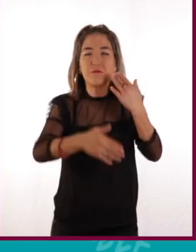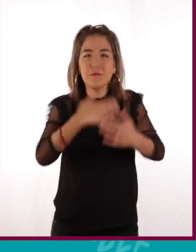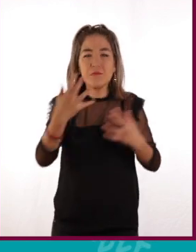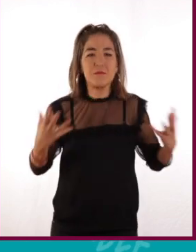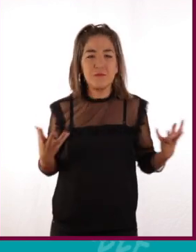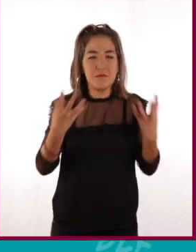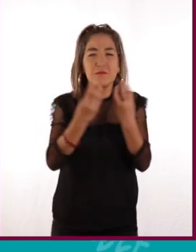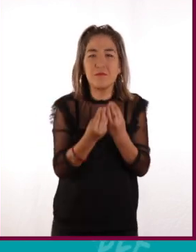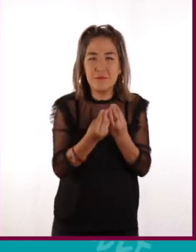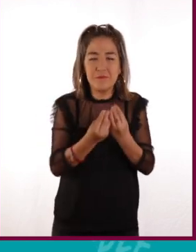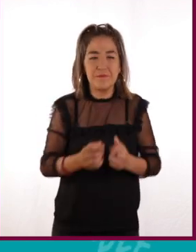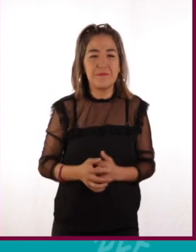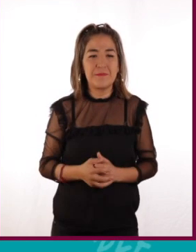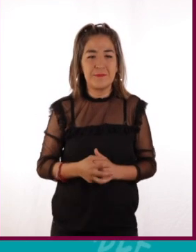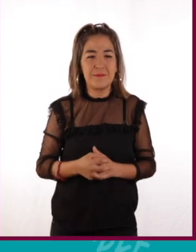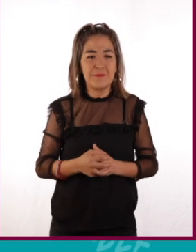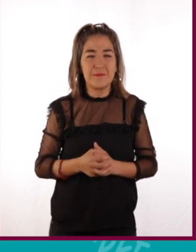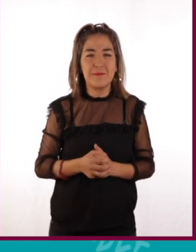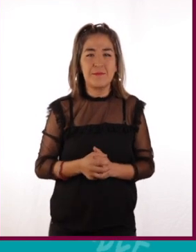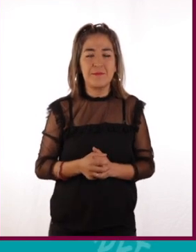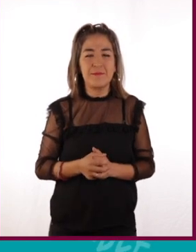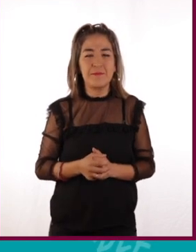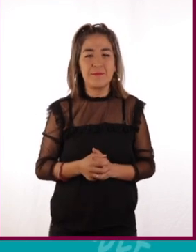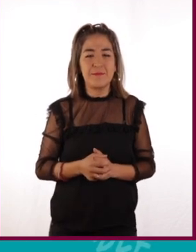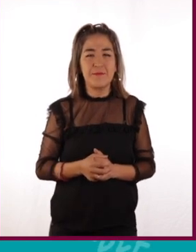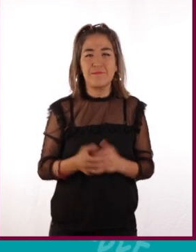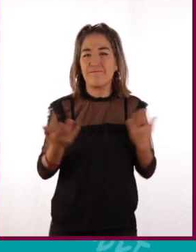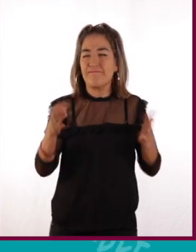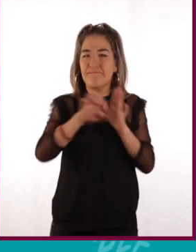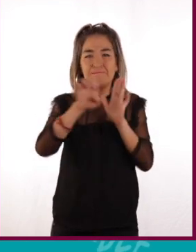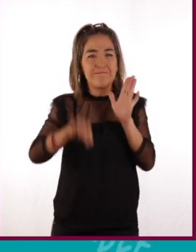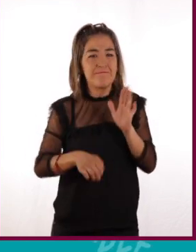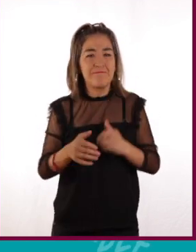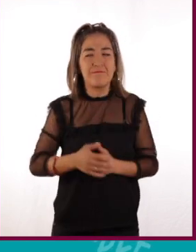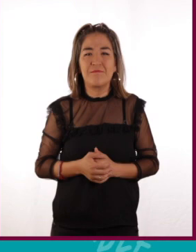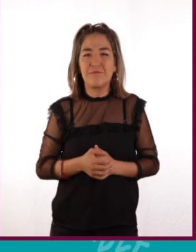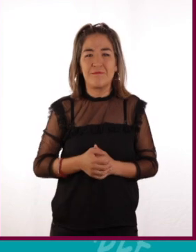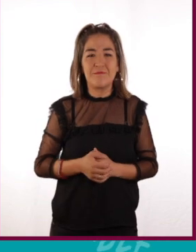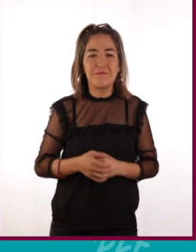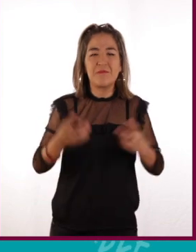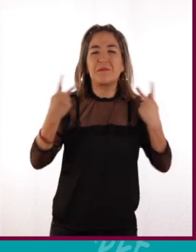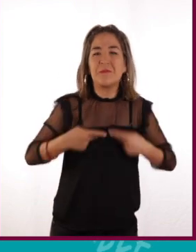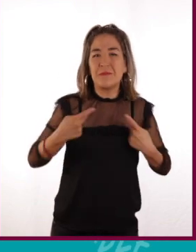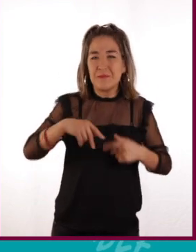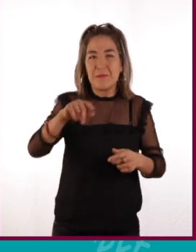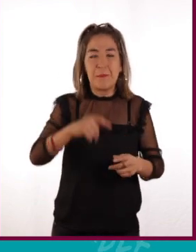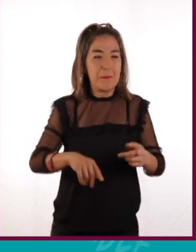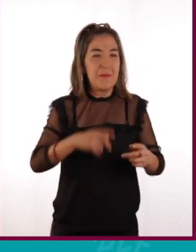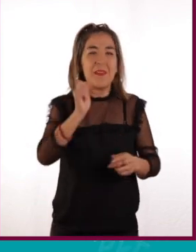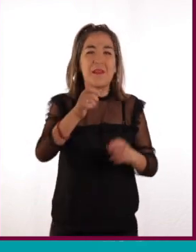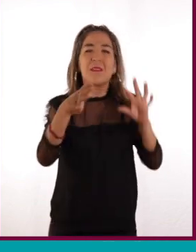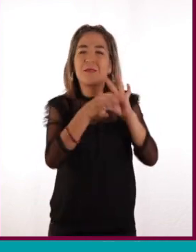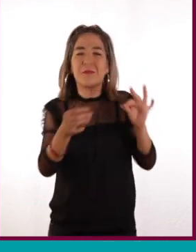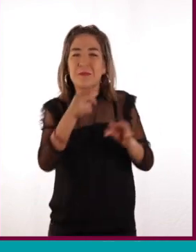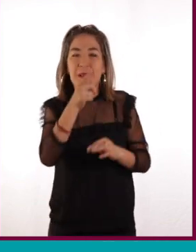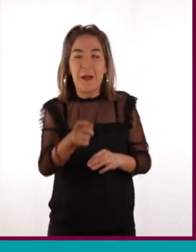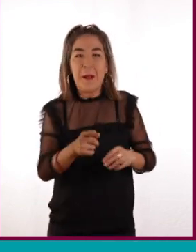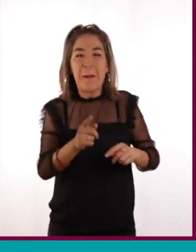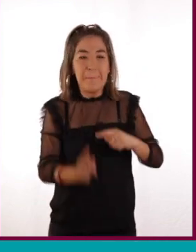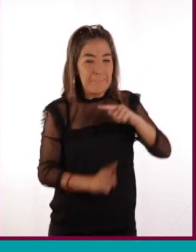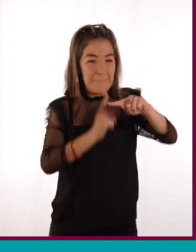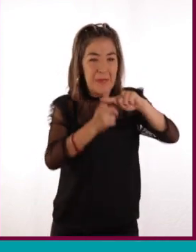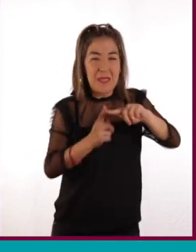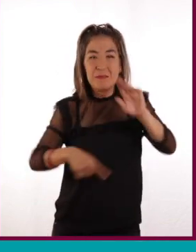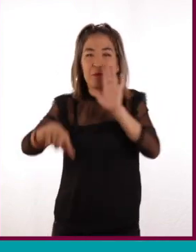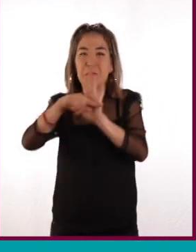realidad se empieza a establecer un vínculo entre, por ejemplo, Mies van der Rohe, entre el menos es más, que